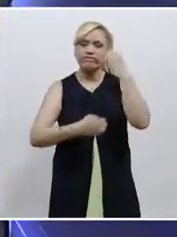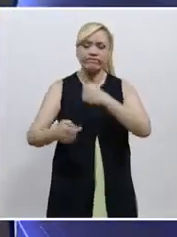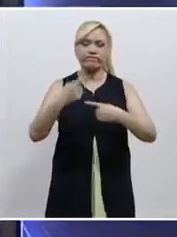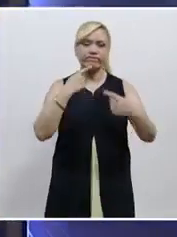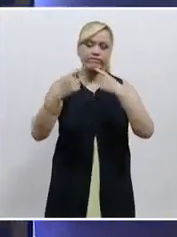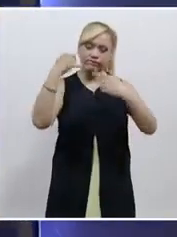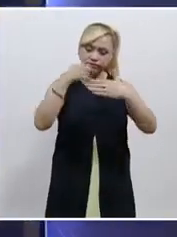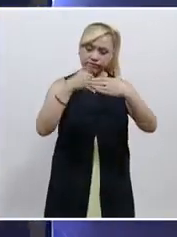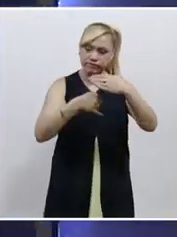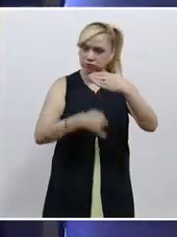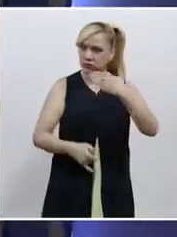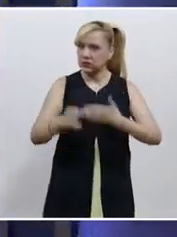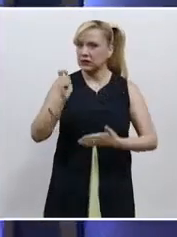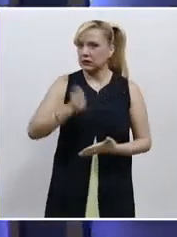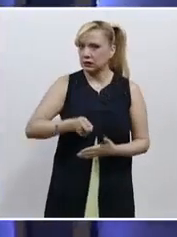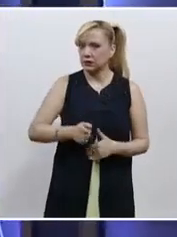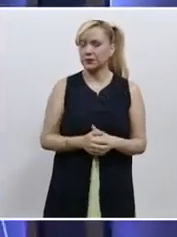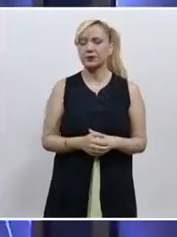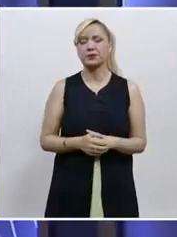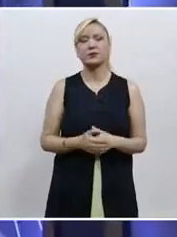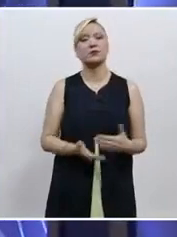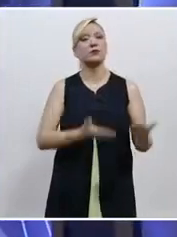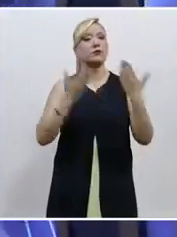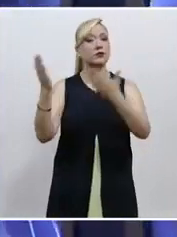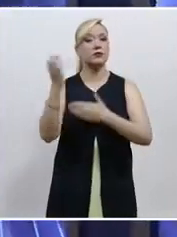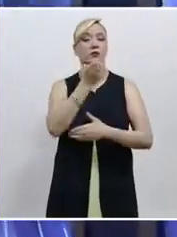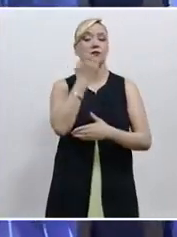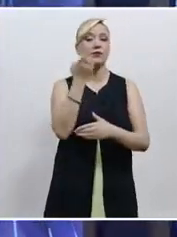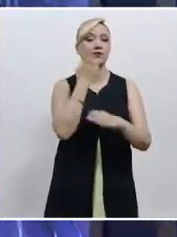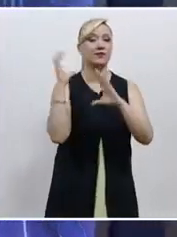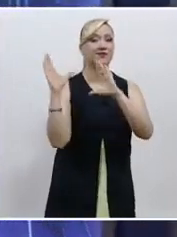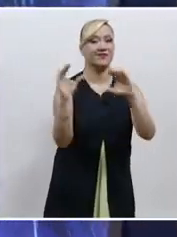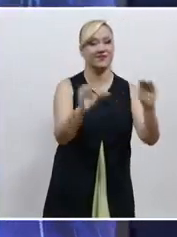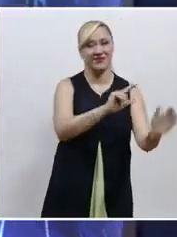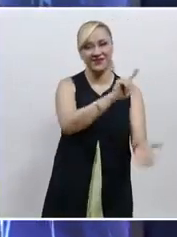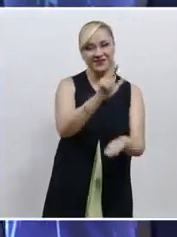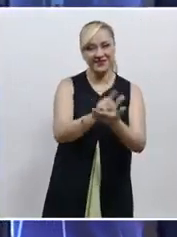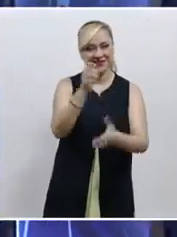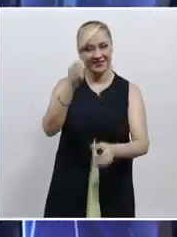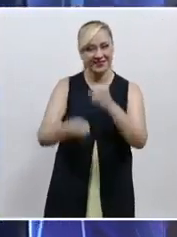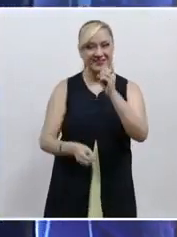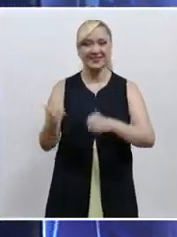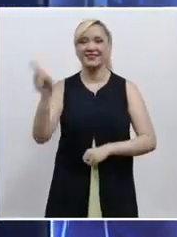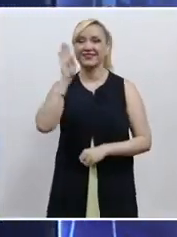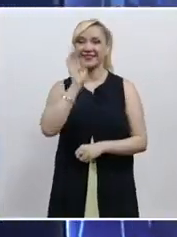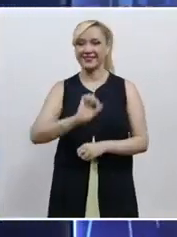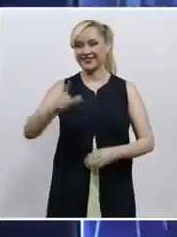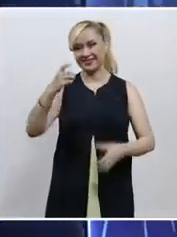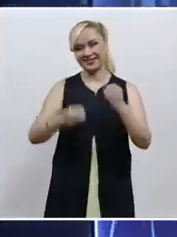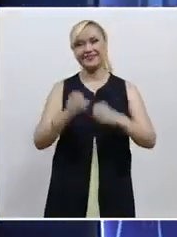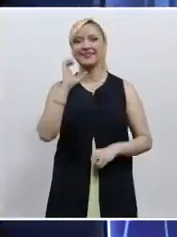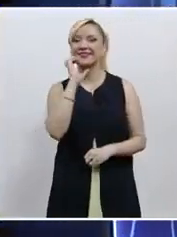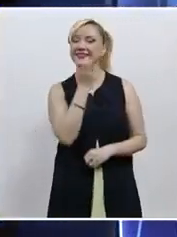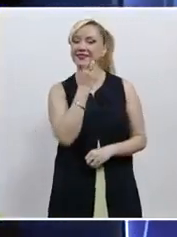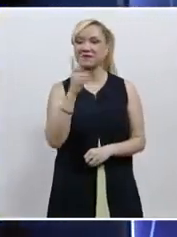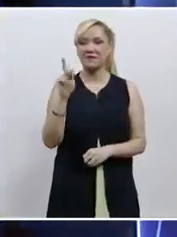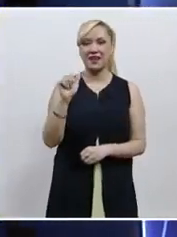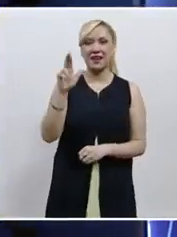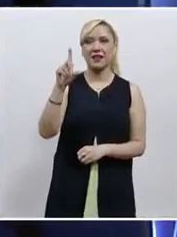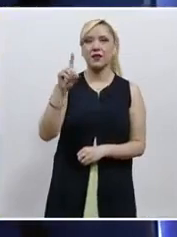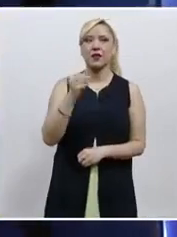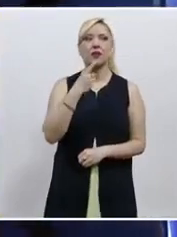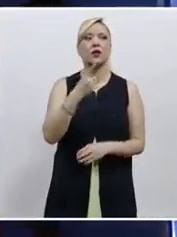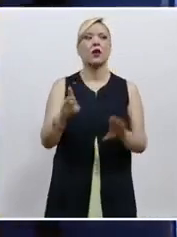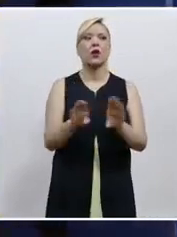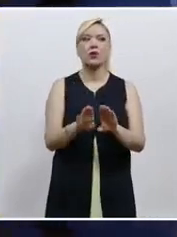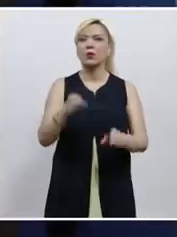Y en la Escuela Federal de Formación Judicial, el ministro Jorge Mario Pardo Rebolledo habló de las implicaciones de establecer procedimientos distintos en el juicio de